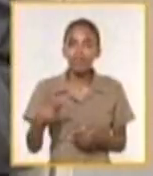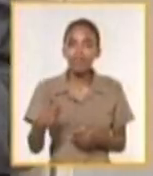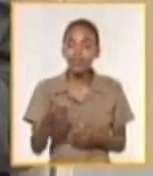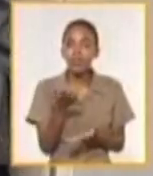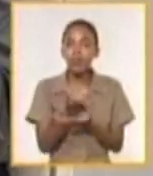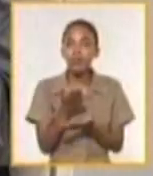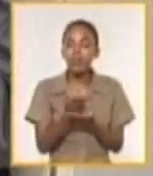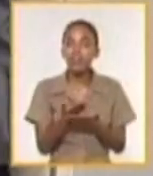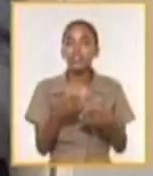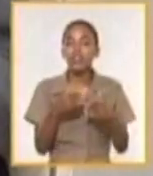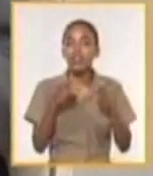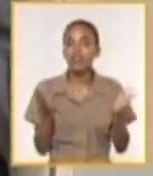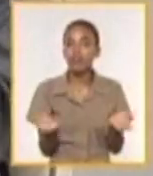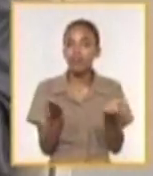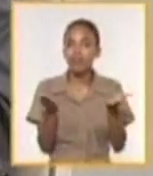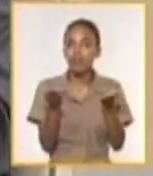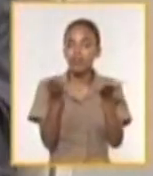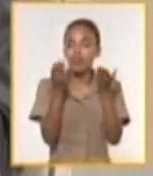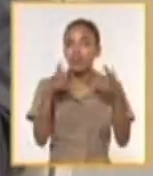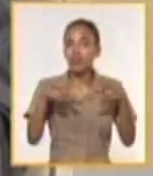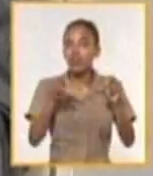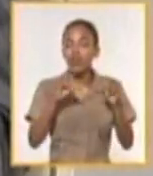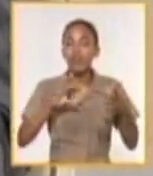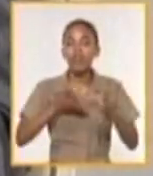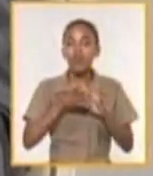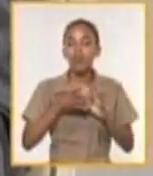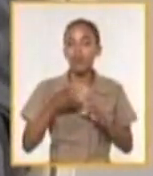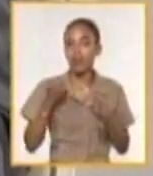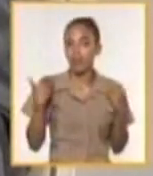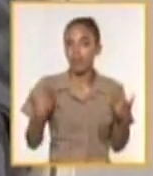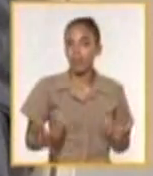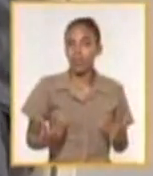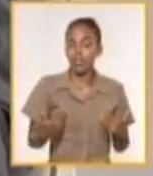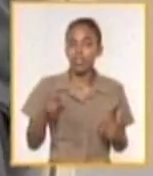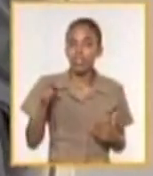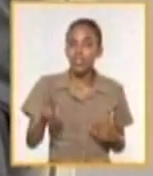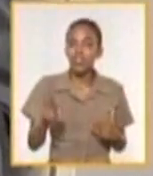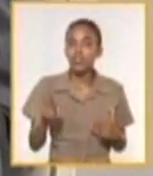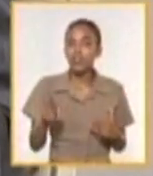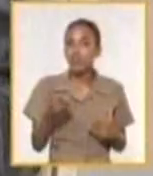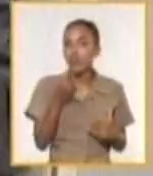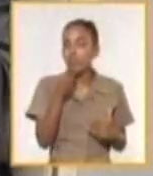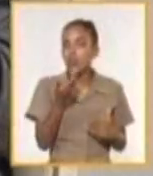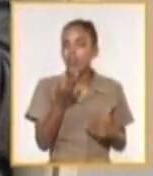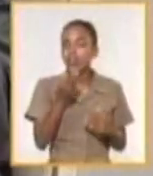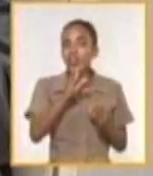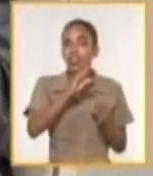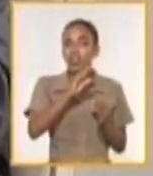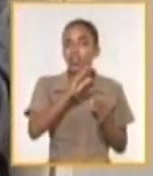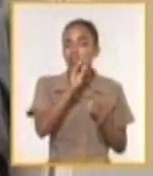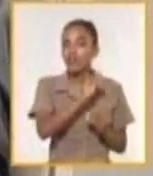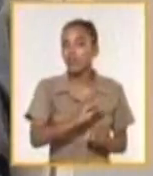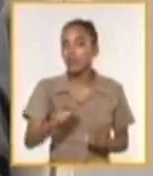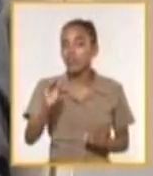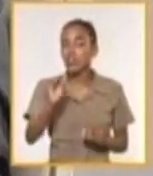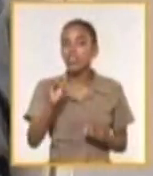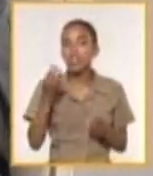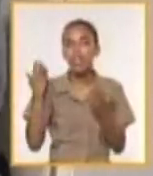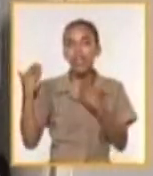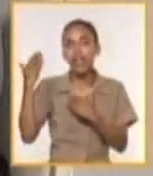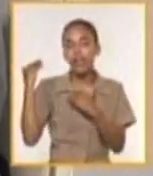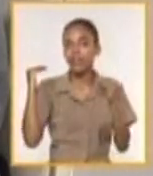una nueva visión moral, ¿no? Que pudiese sustituir, digamos, a aquellos paradigmas viejos que